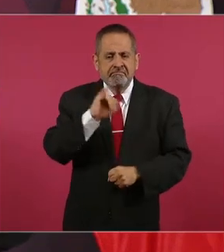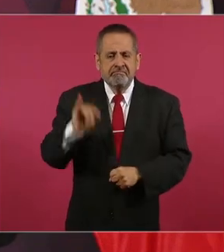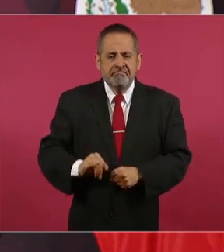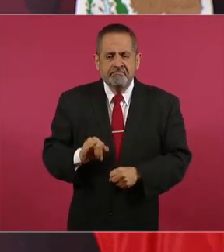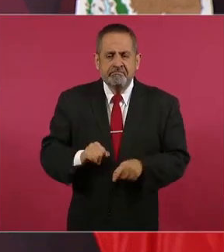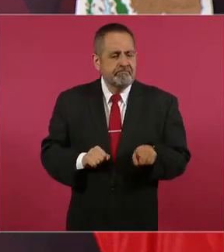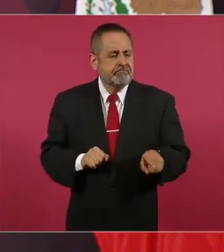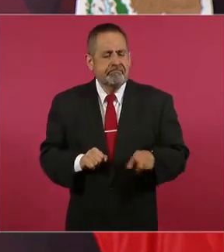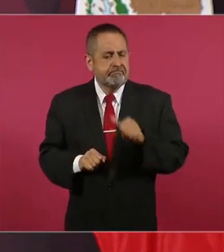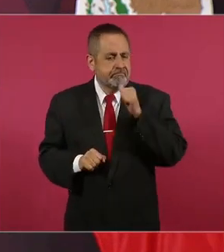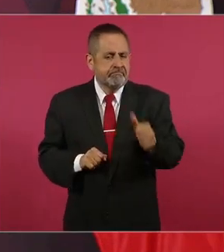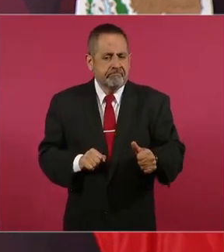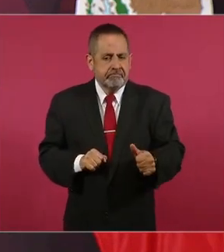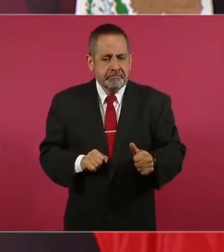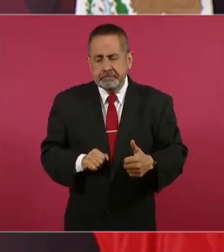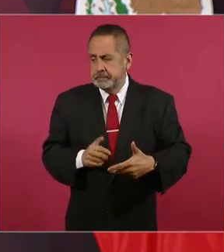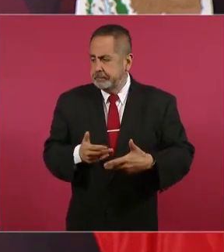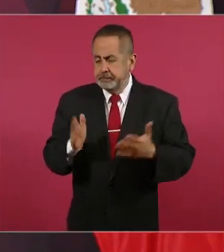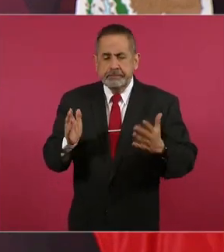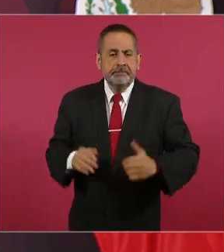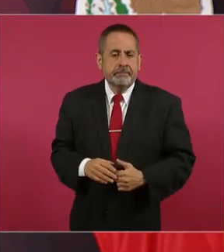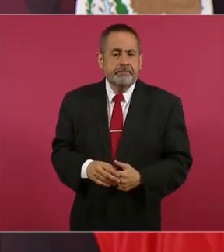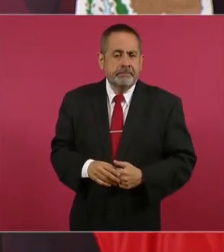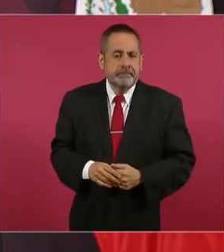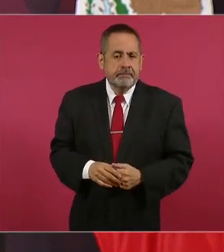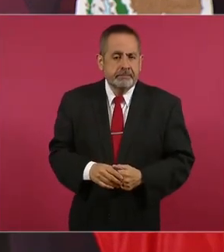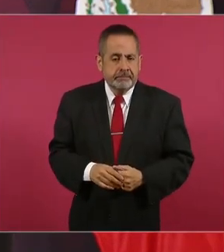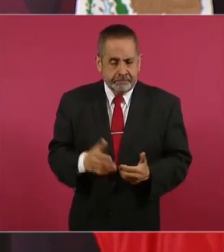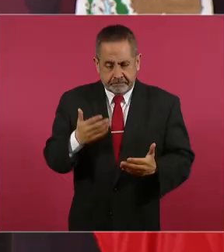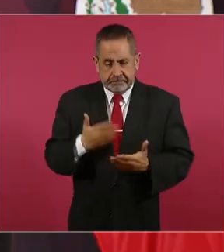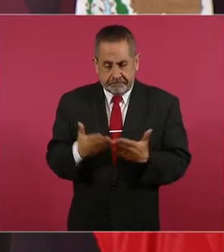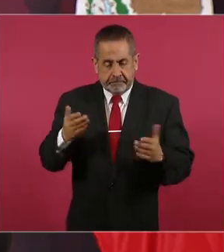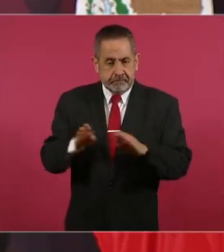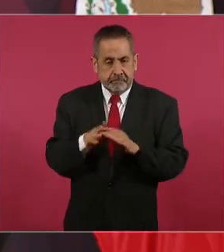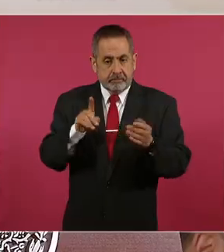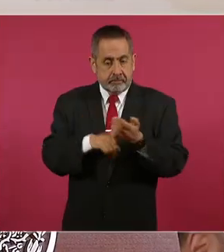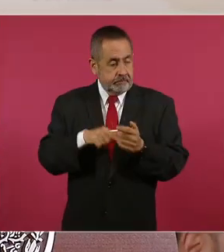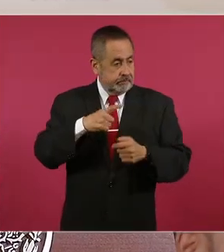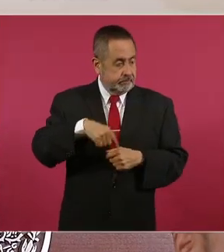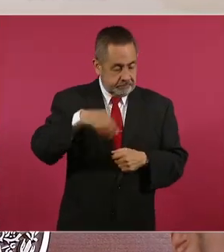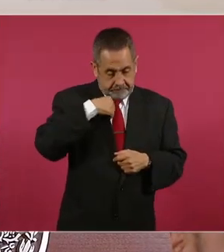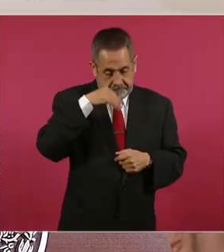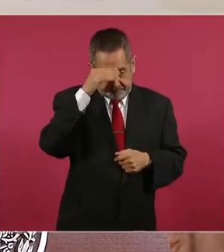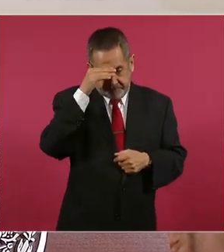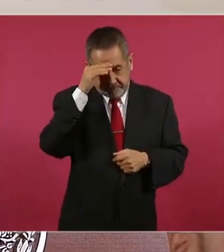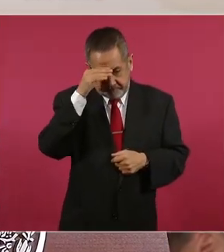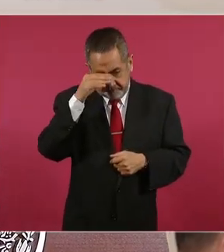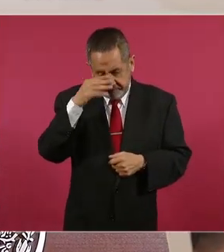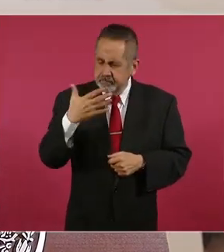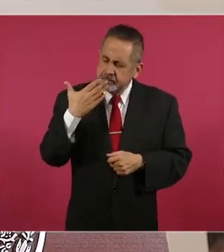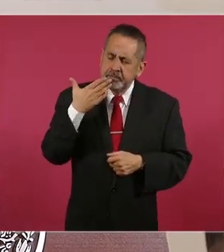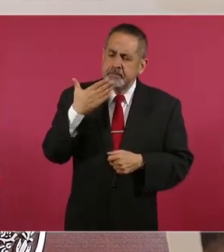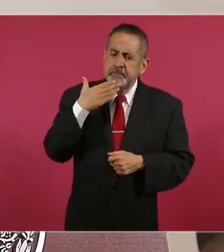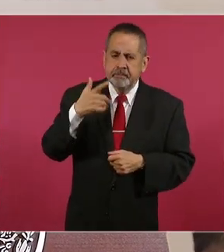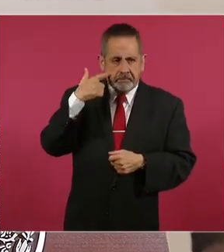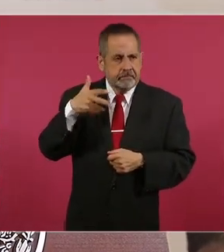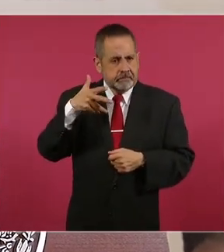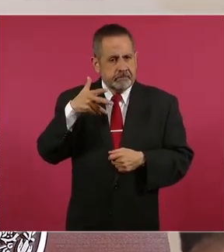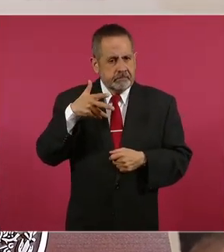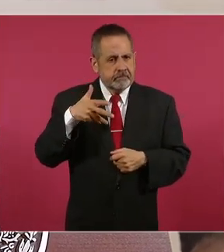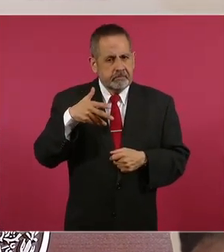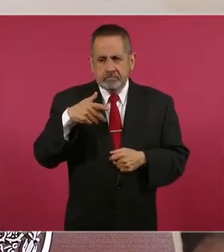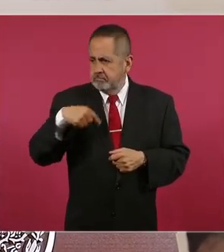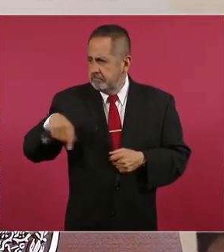Entonces, ahora pues tenemos que enfrentarlos. Es muy bueno todo esto que está pasando, no hay que